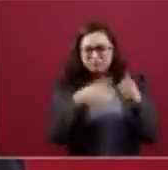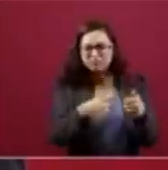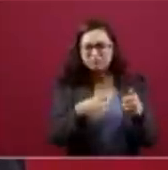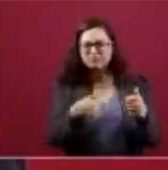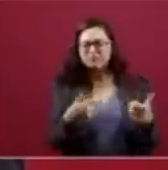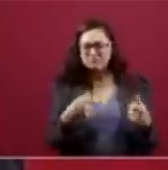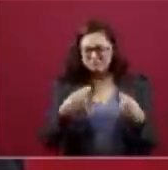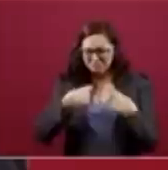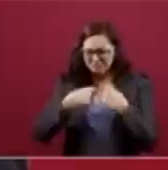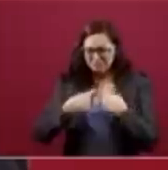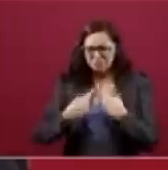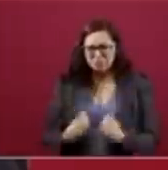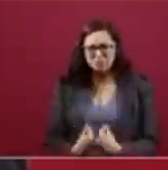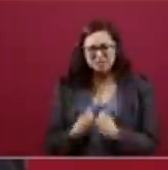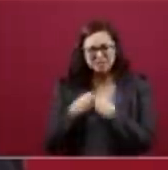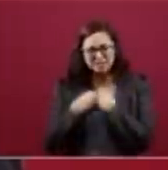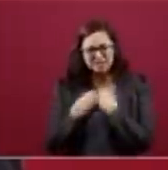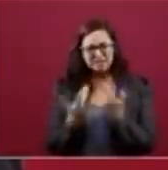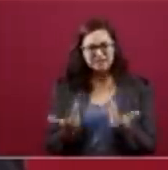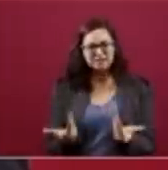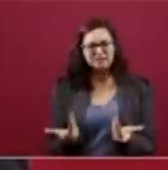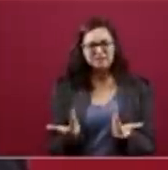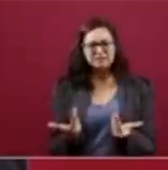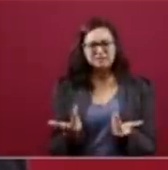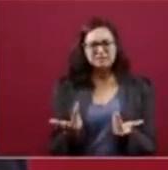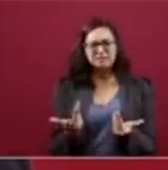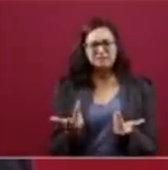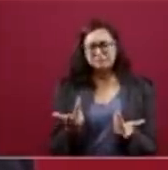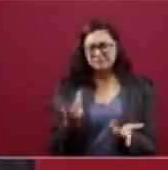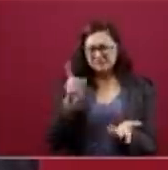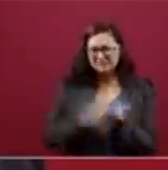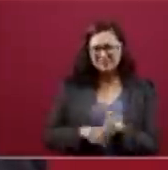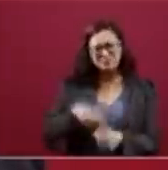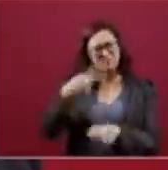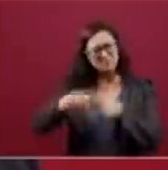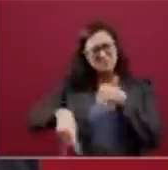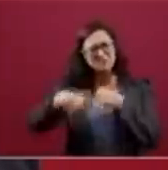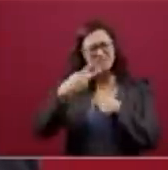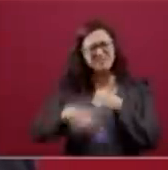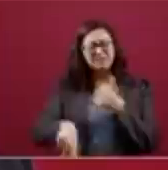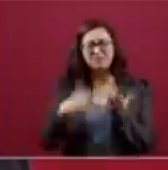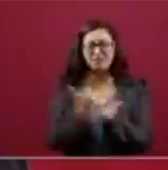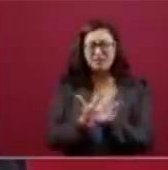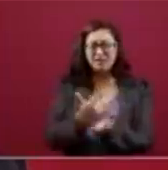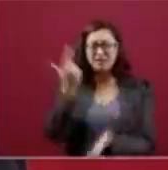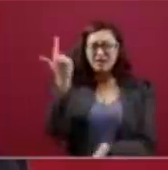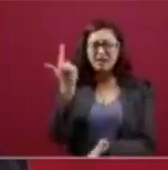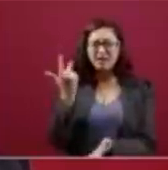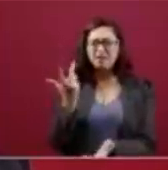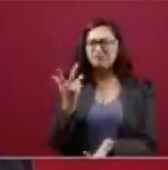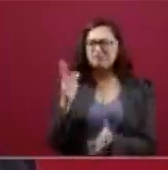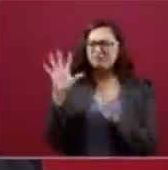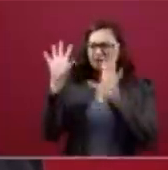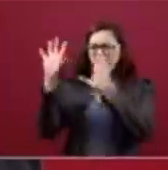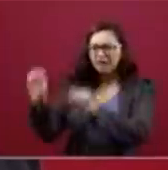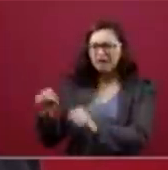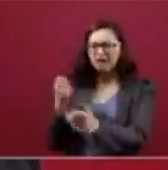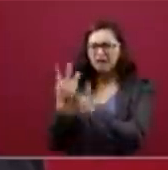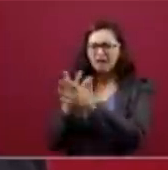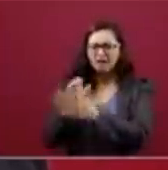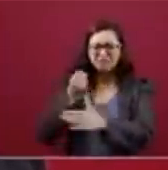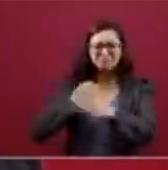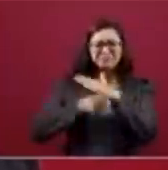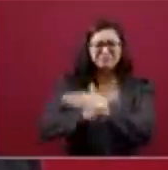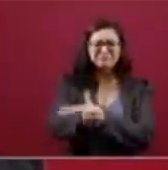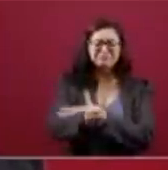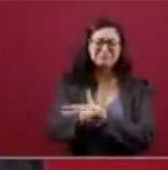ellos mismos, los riesgos que corren, el que se vayan a la cárcel. Ahora